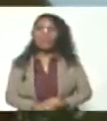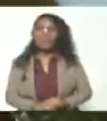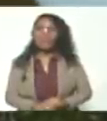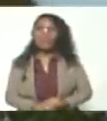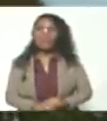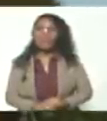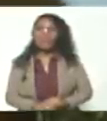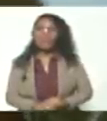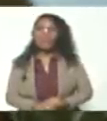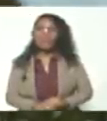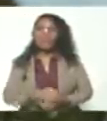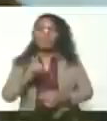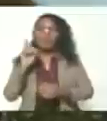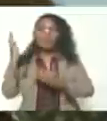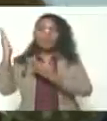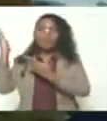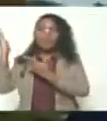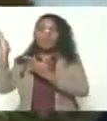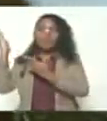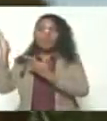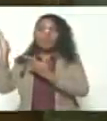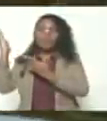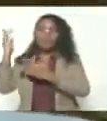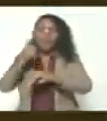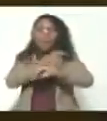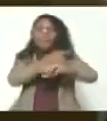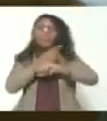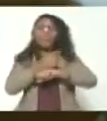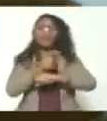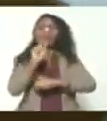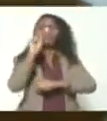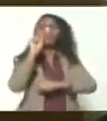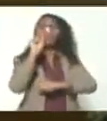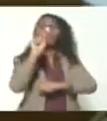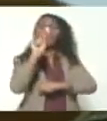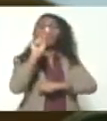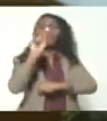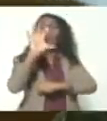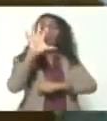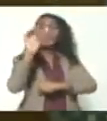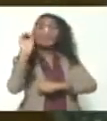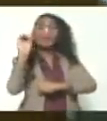Aquí está la bala .50, ¿verdad?